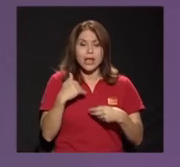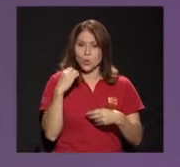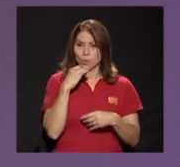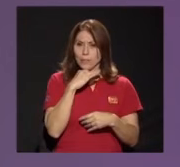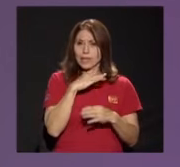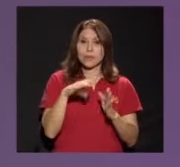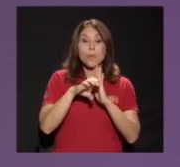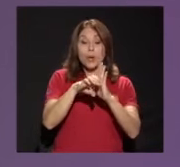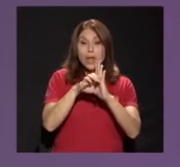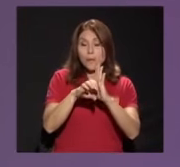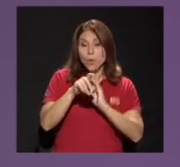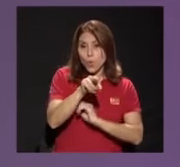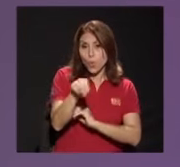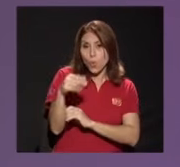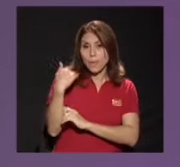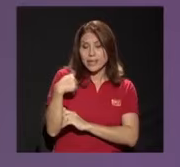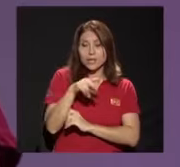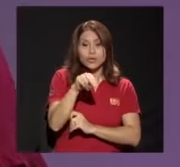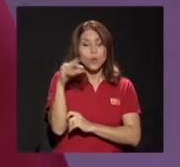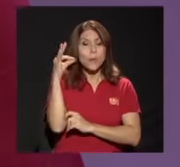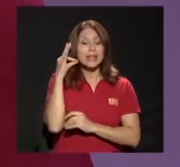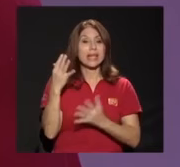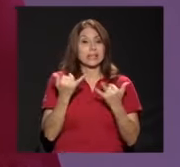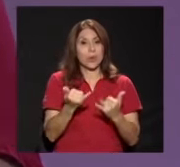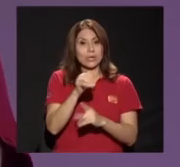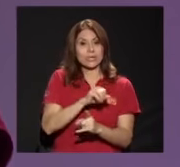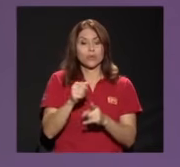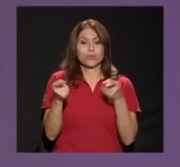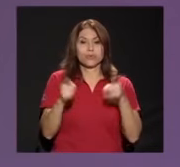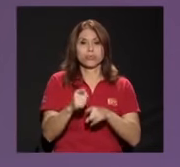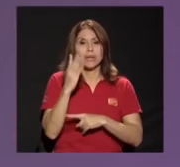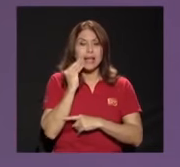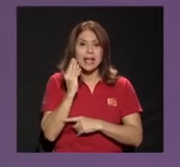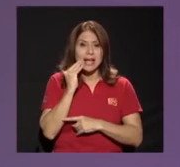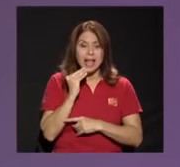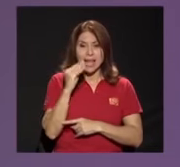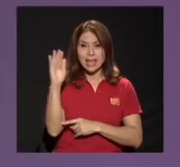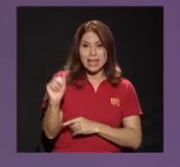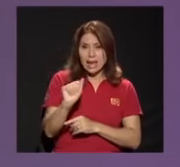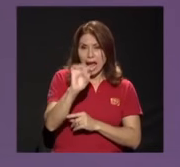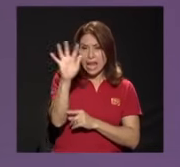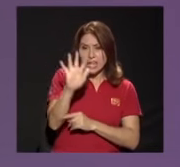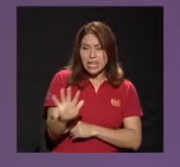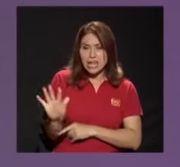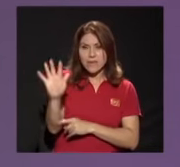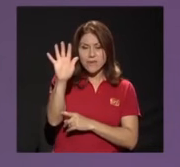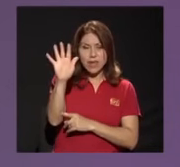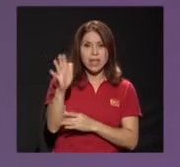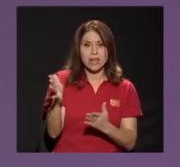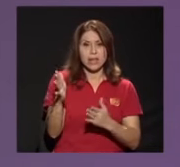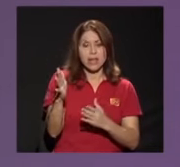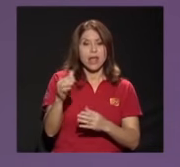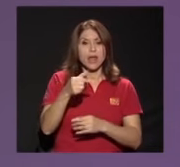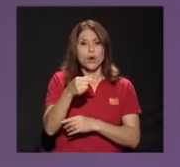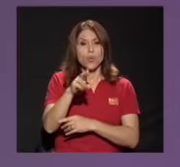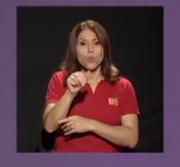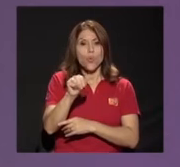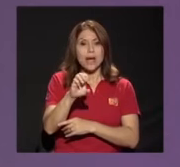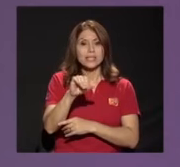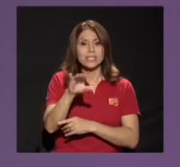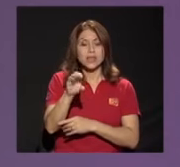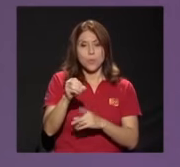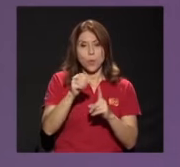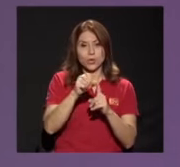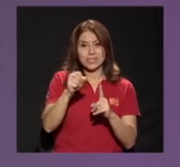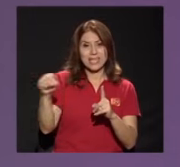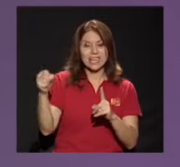las compañeras y compañeros en el Caribe, ¿verdad? En Guásimo y Siquirres, por contaminación de agroquímicos, invasión de